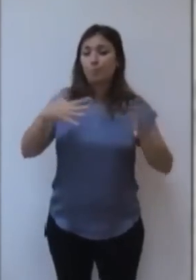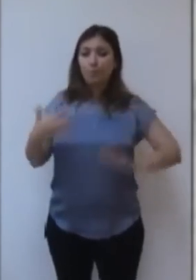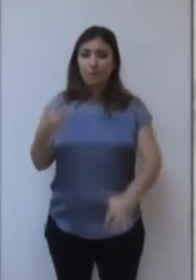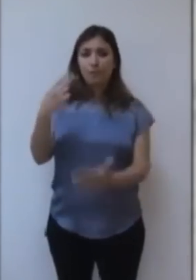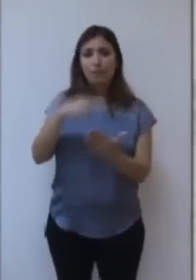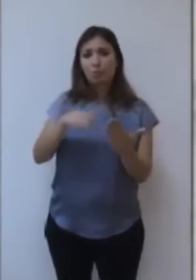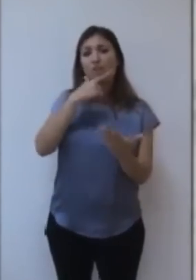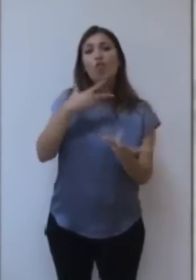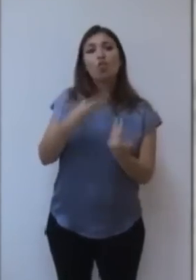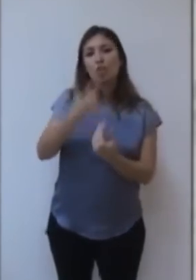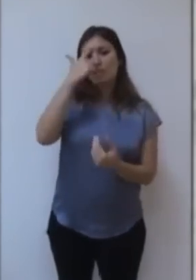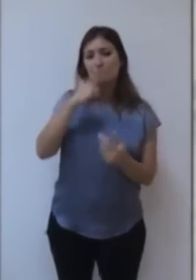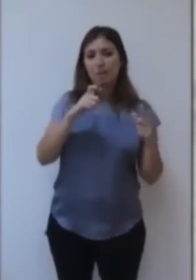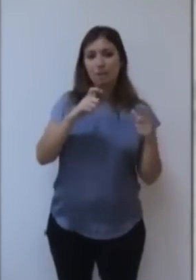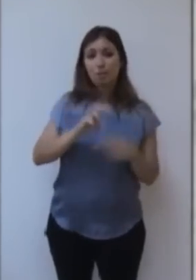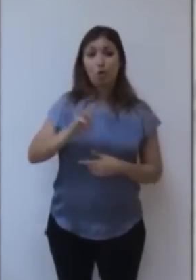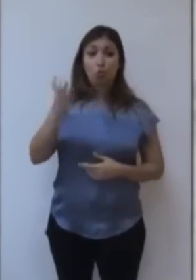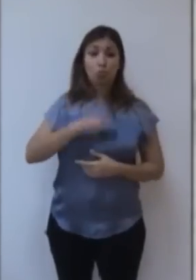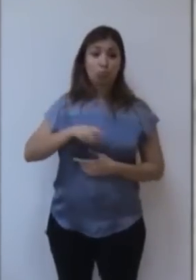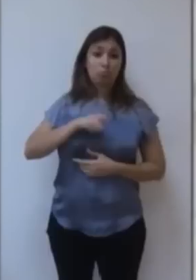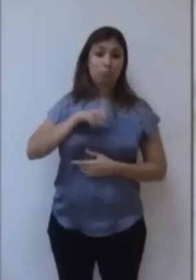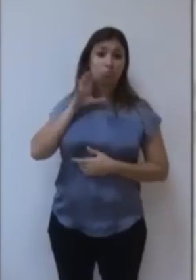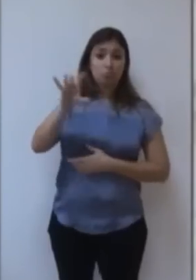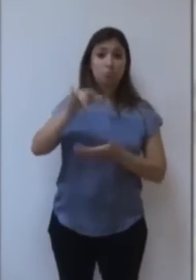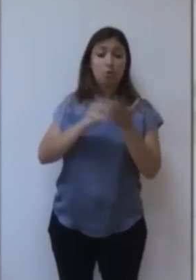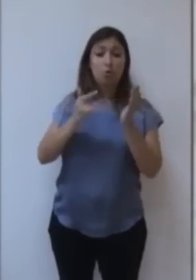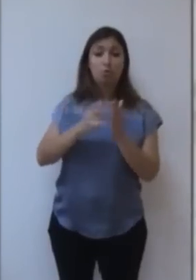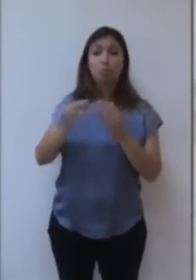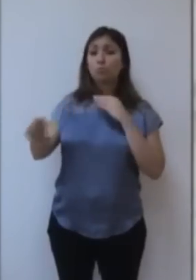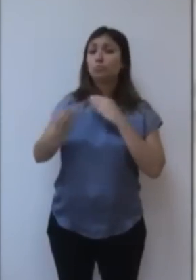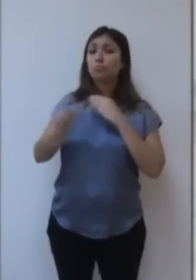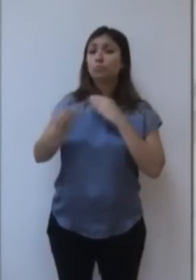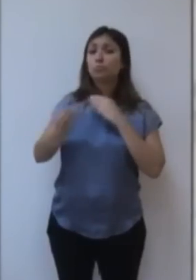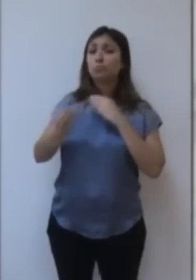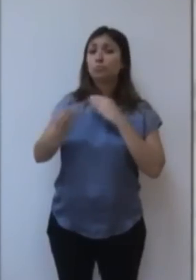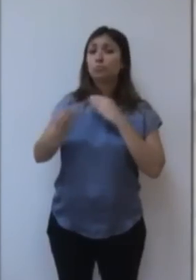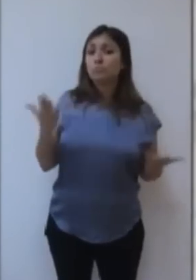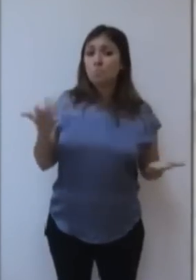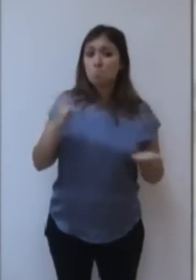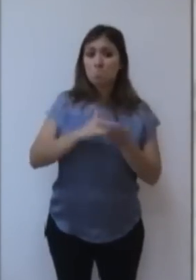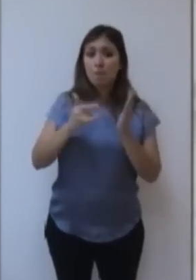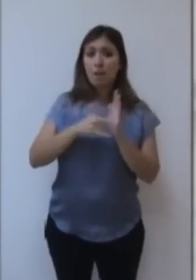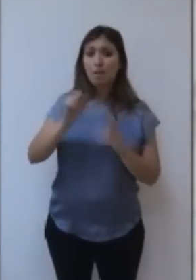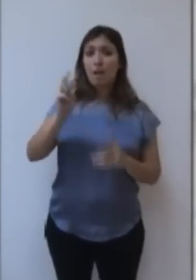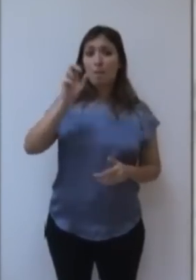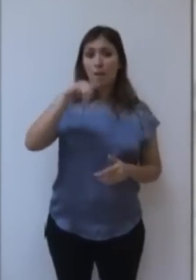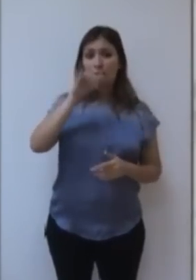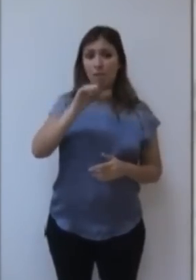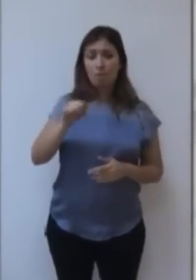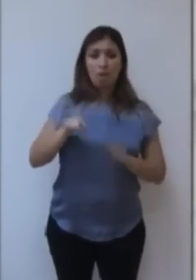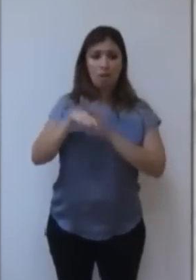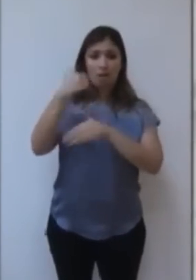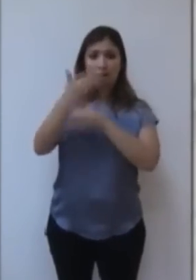también en imágenes. Y luego hay un proyecto nacional que está financiado por el plan Avanza y Más de Masí, en el